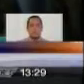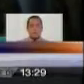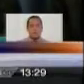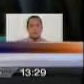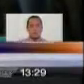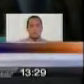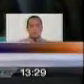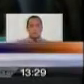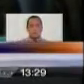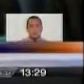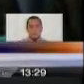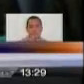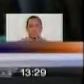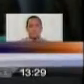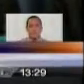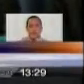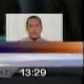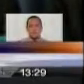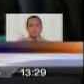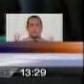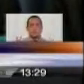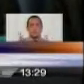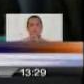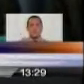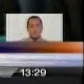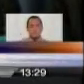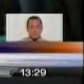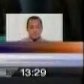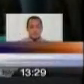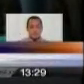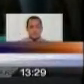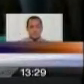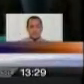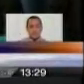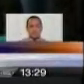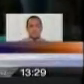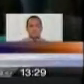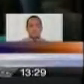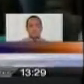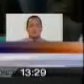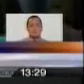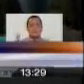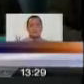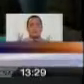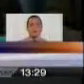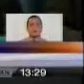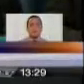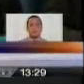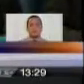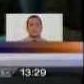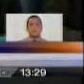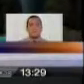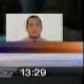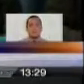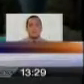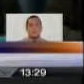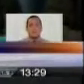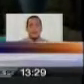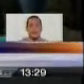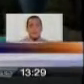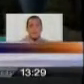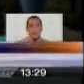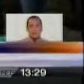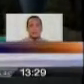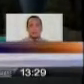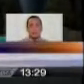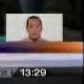alguno manifesté que esa reunión se había producido, porque esa reunión tuvo un amparo legal y